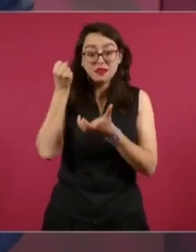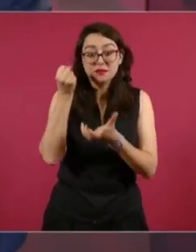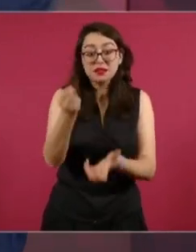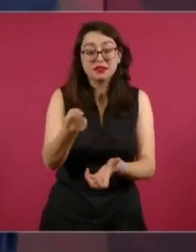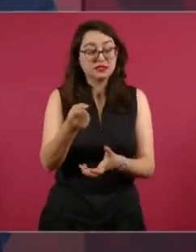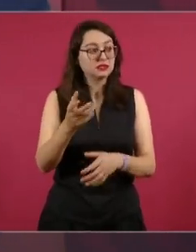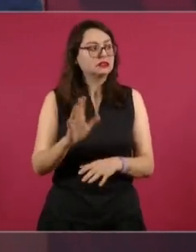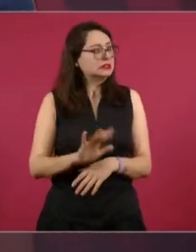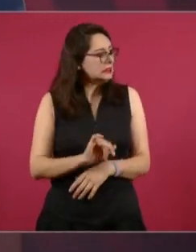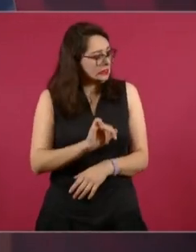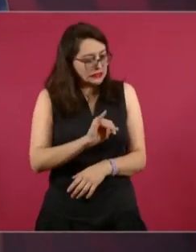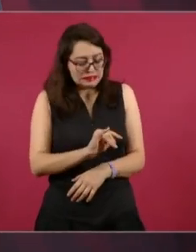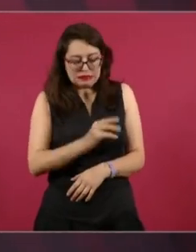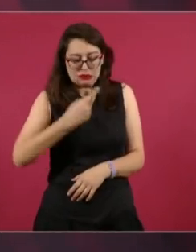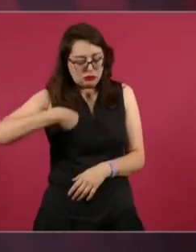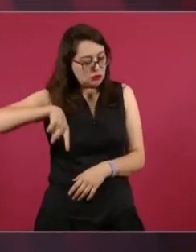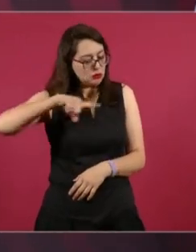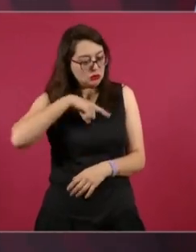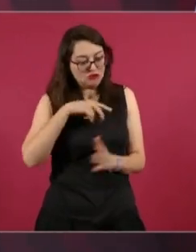estamos por firmar